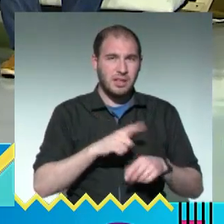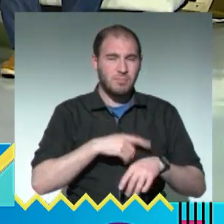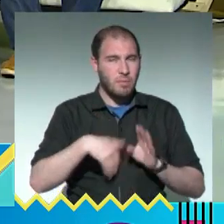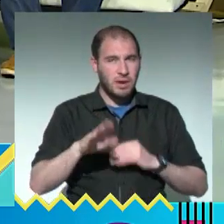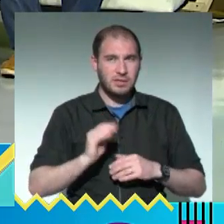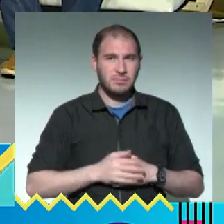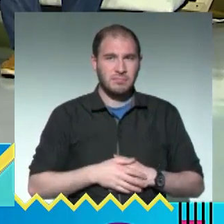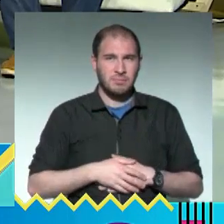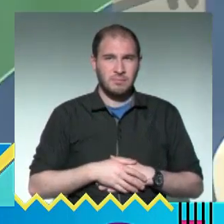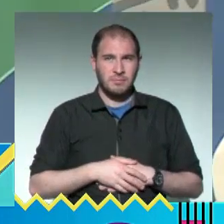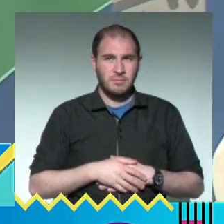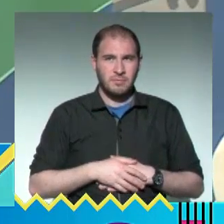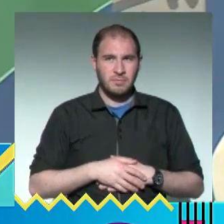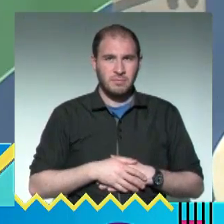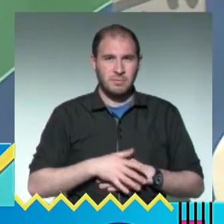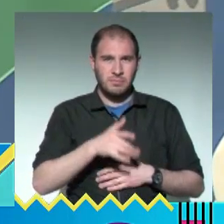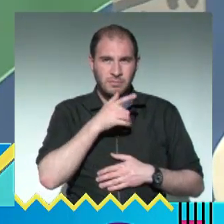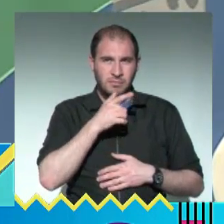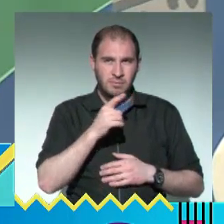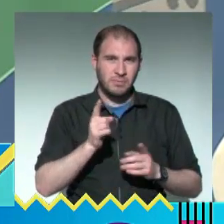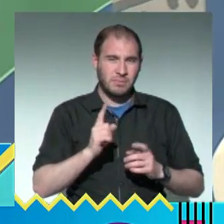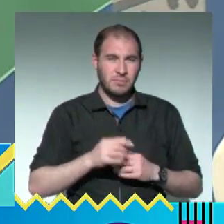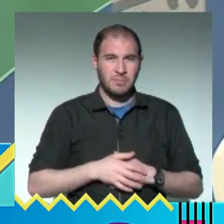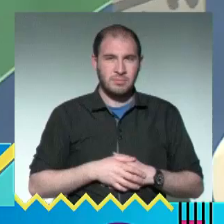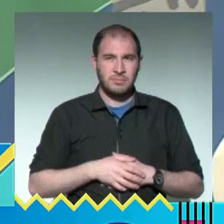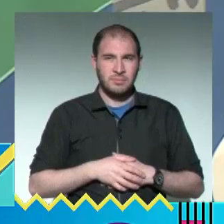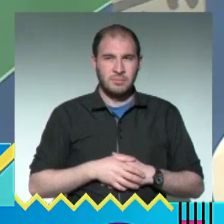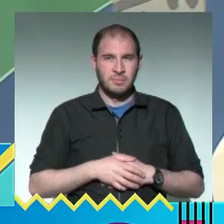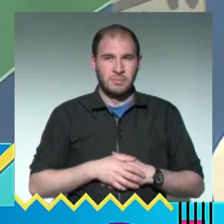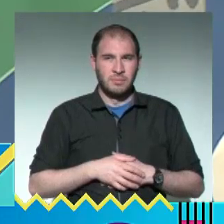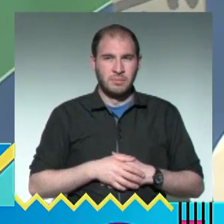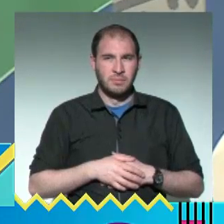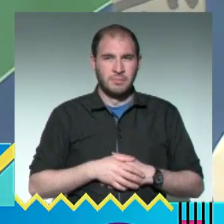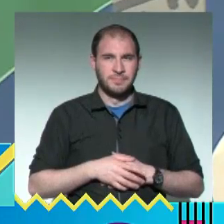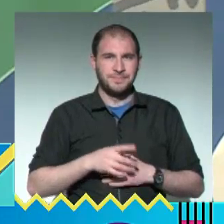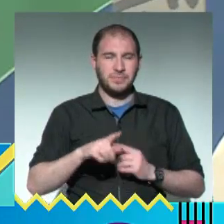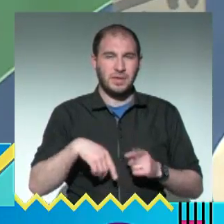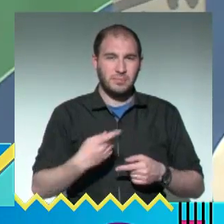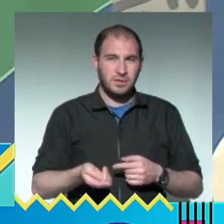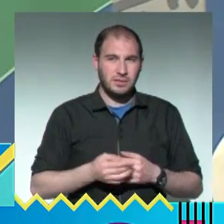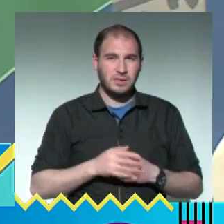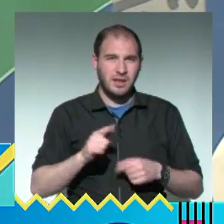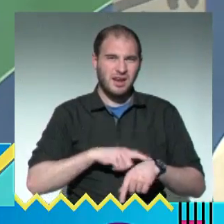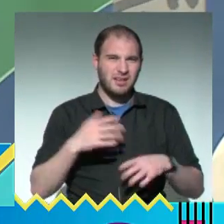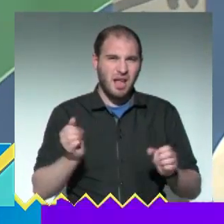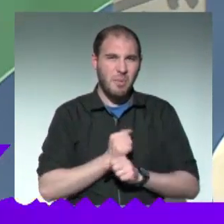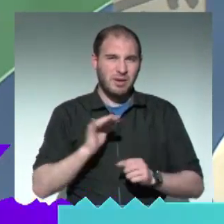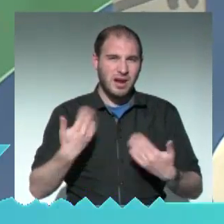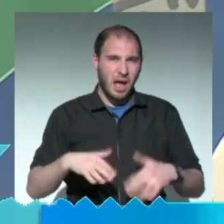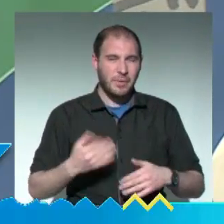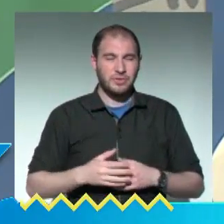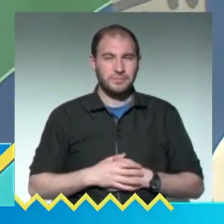tiempo? Me parece que no, me parece que va a terminar saliendo bastante rápido